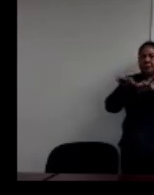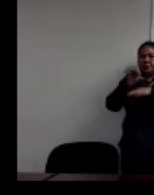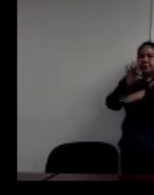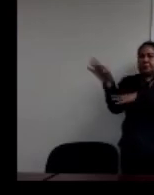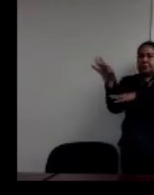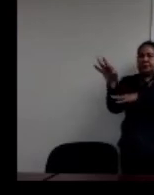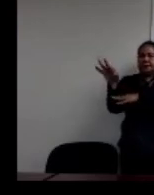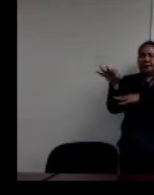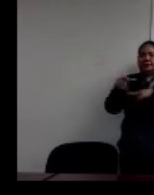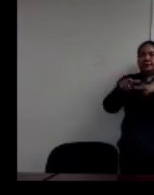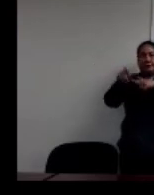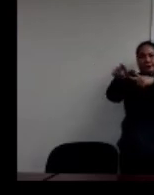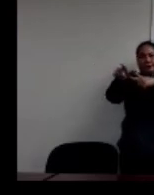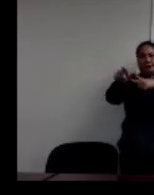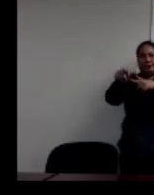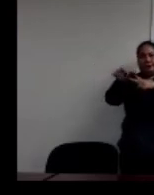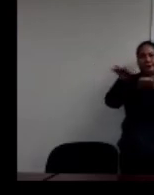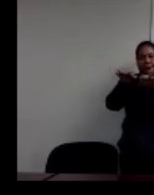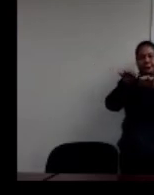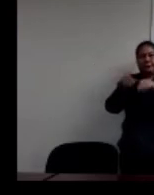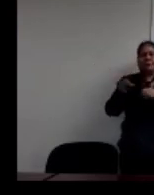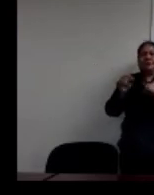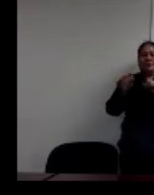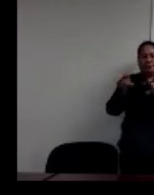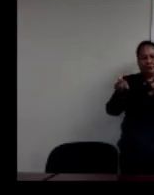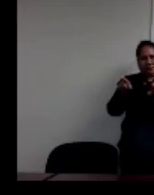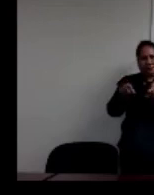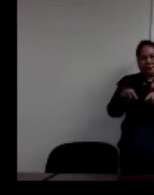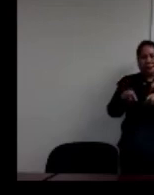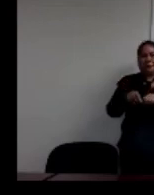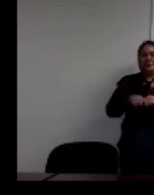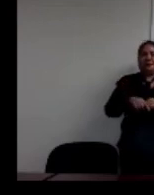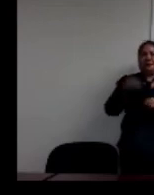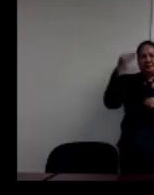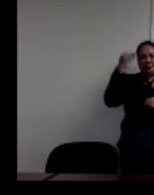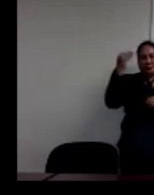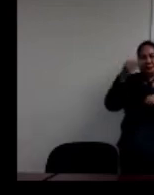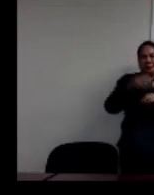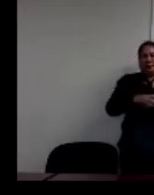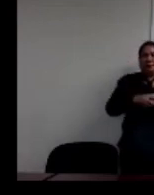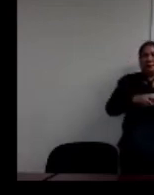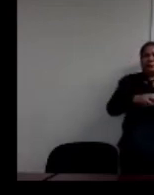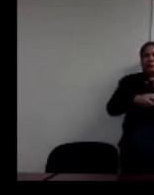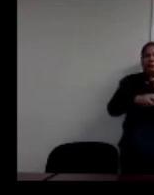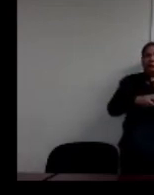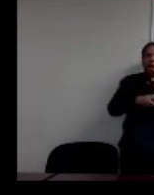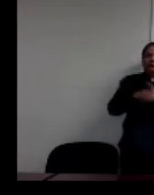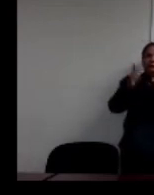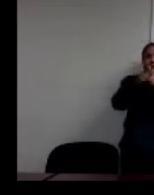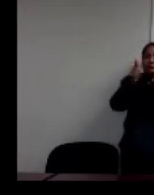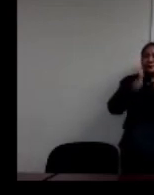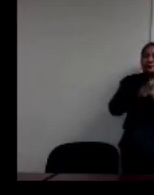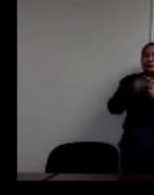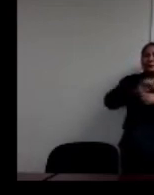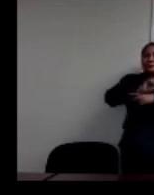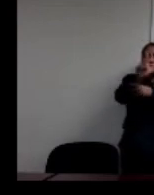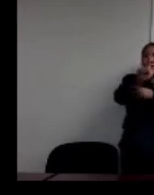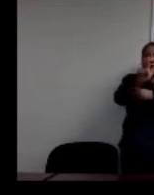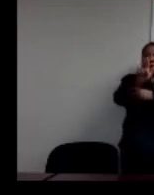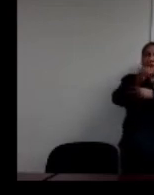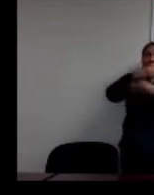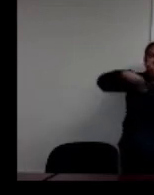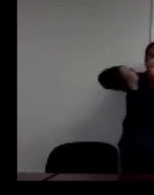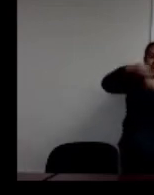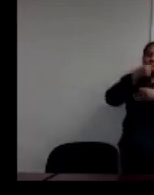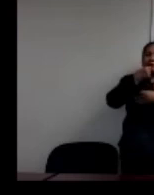la secuencia todos. O sea que no solamente el niño que tiene TDA le vamos a hacer ese abordaje, es para el grupo en general. Y el